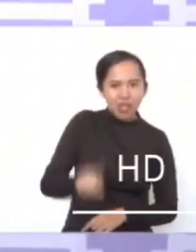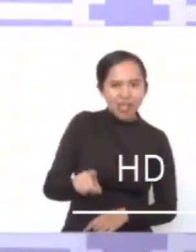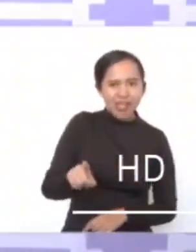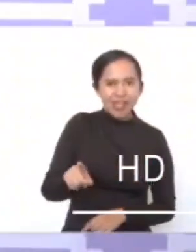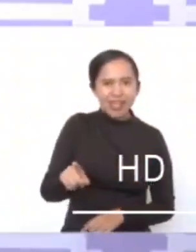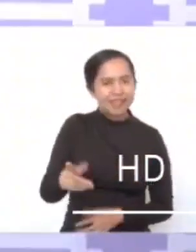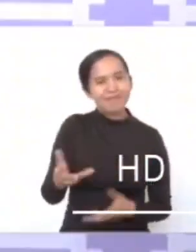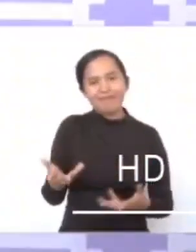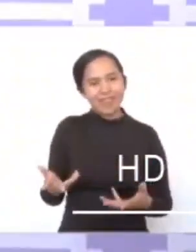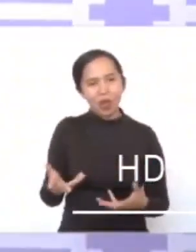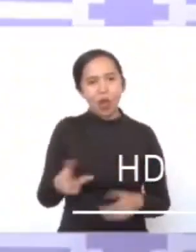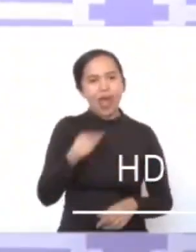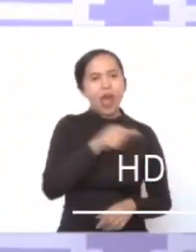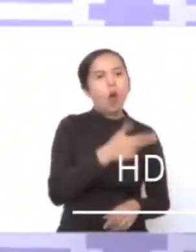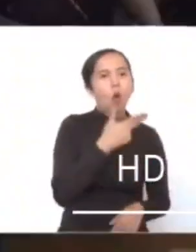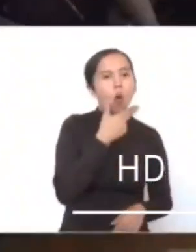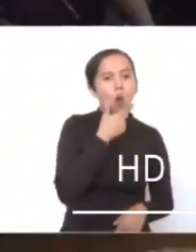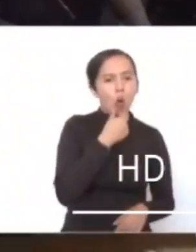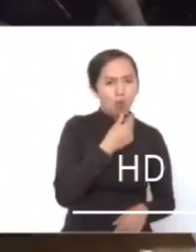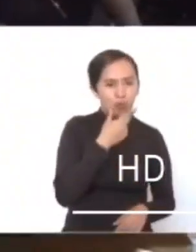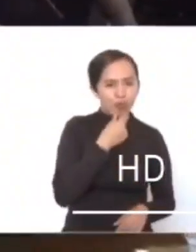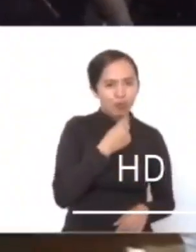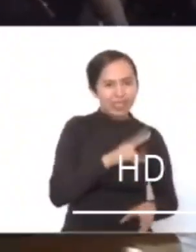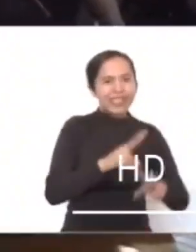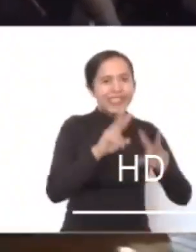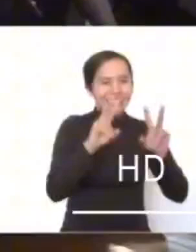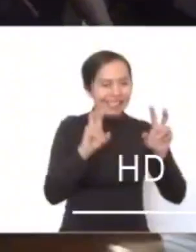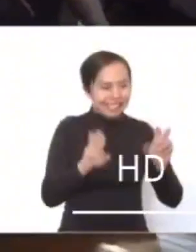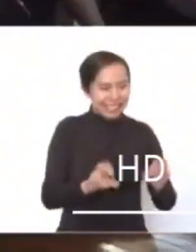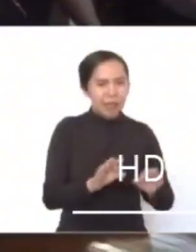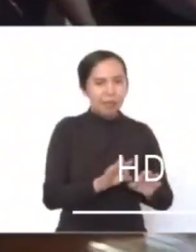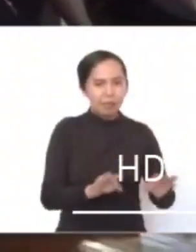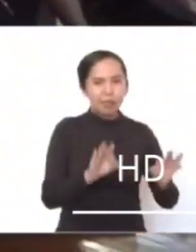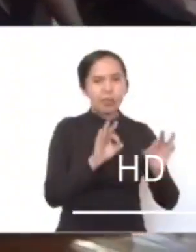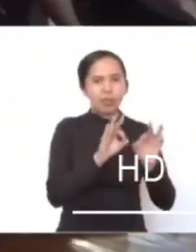es un tema fundamental.